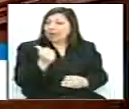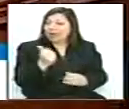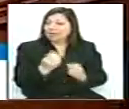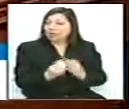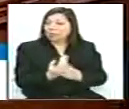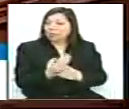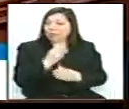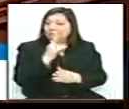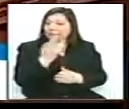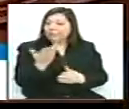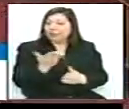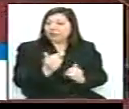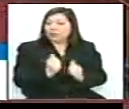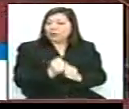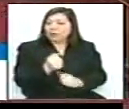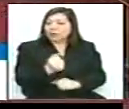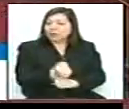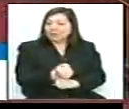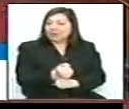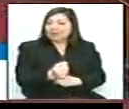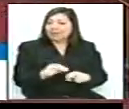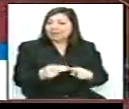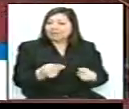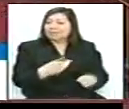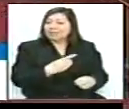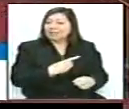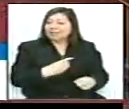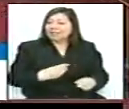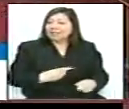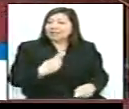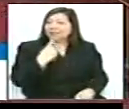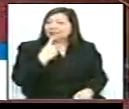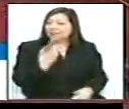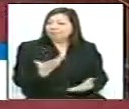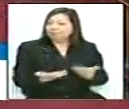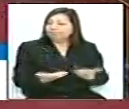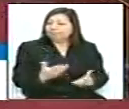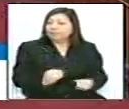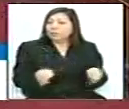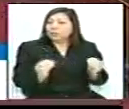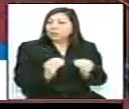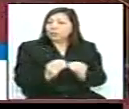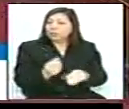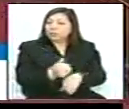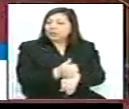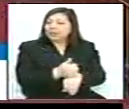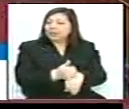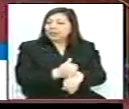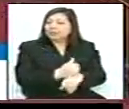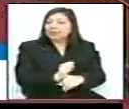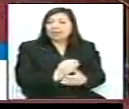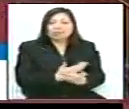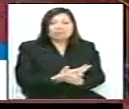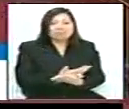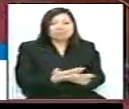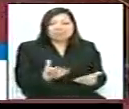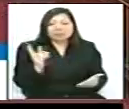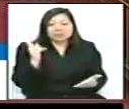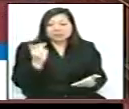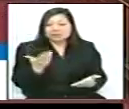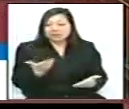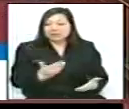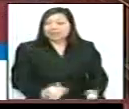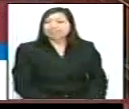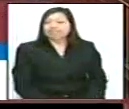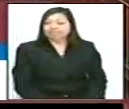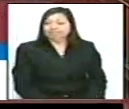de Nuevo Perú contra la mesa directiva. Ellos decían que durante la junta de portavoces no habían sido escuchados.